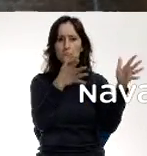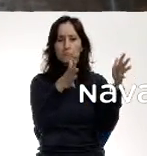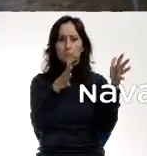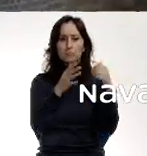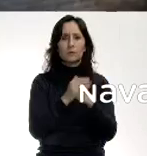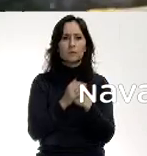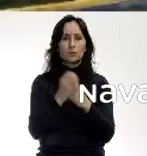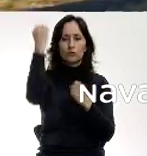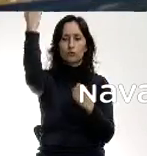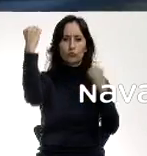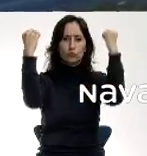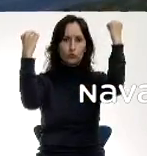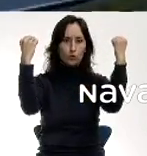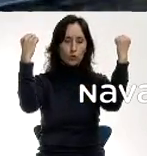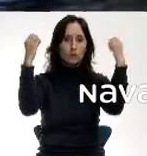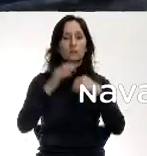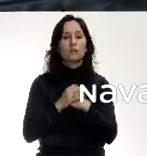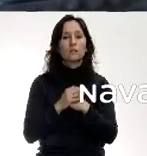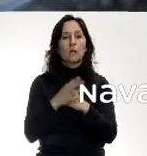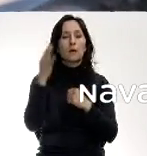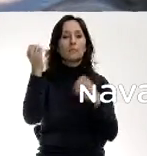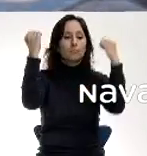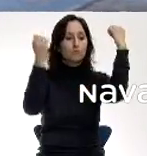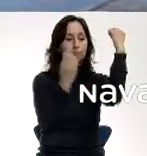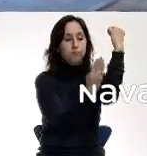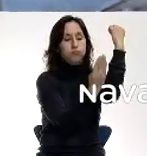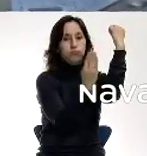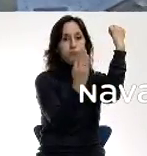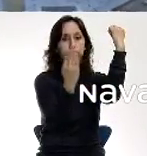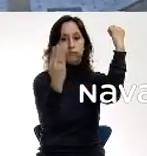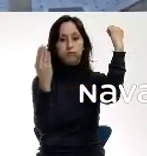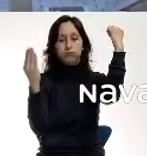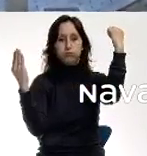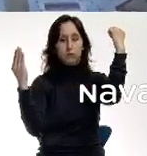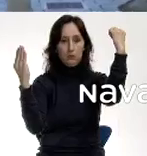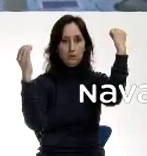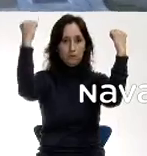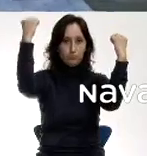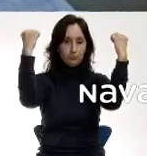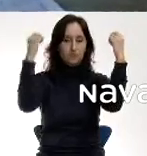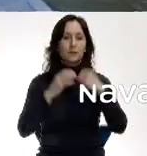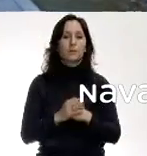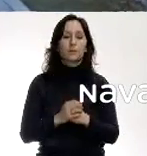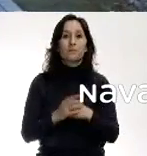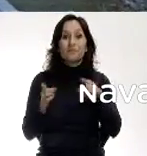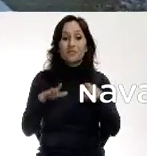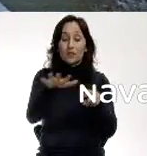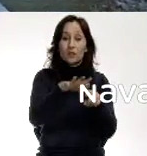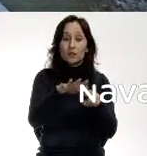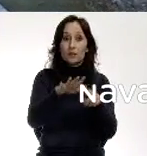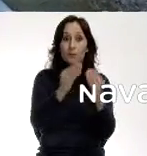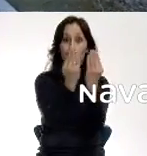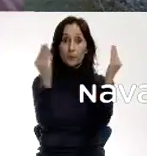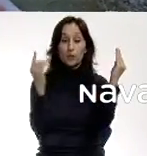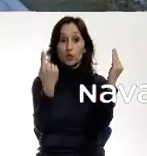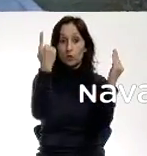estas vestorres o torres y con lienzos de muralla que iban de una a la otra. Esta es, vamos a decir, la fachada norte es la que mejor